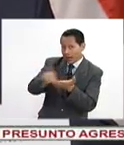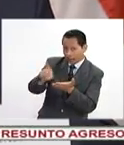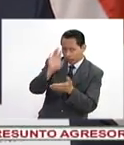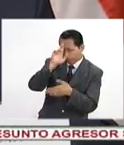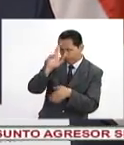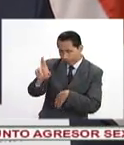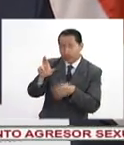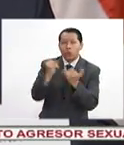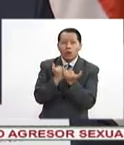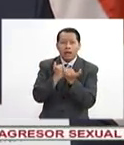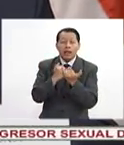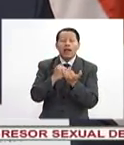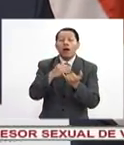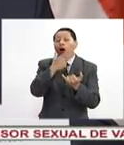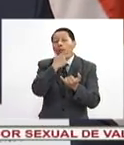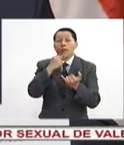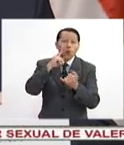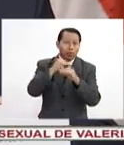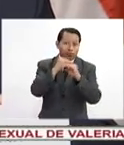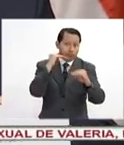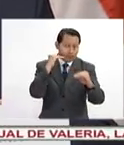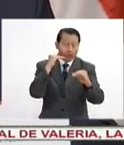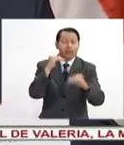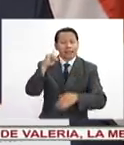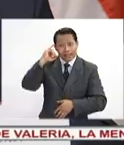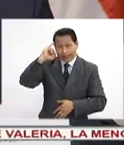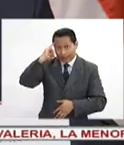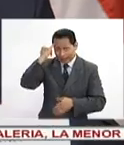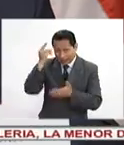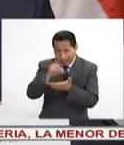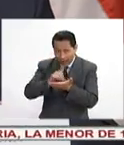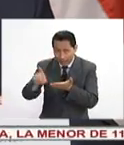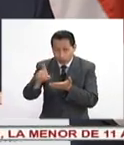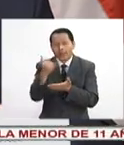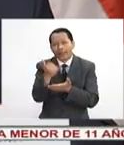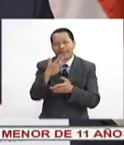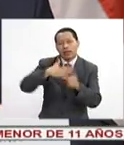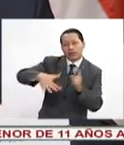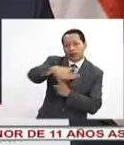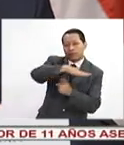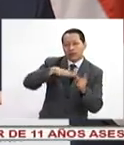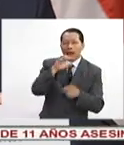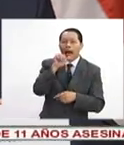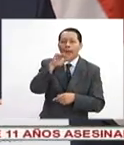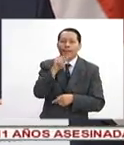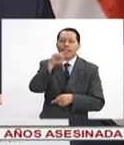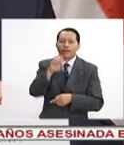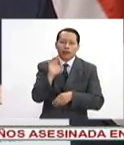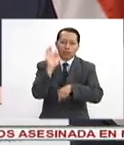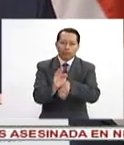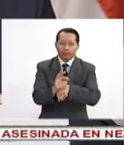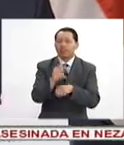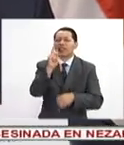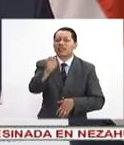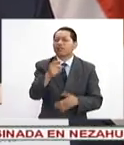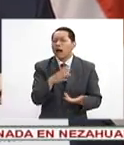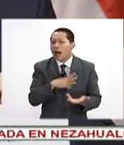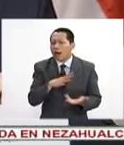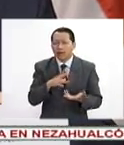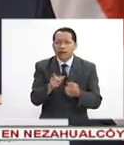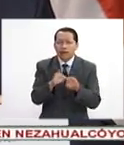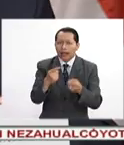género, los derechos de los indígenas y la preservación del medio ambiente. El desarrollo tiene que darse a